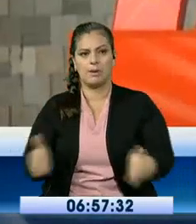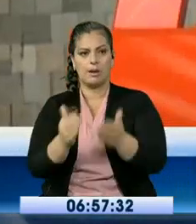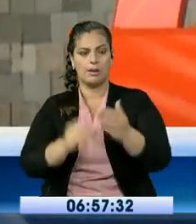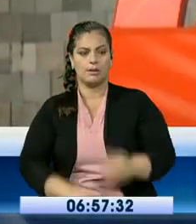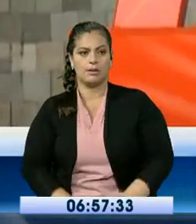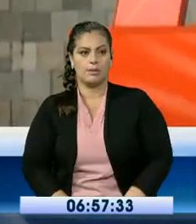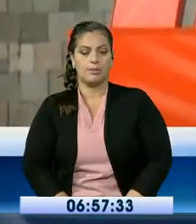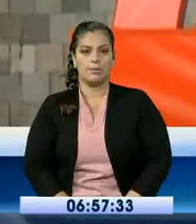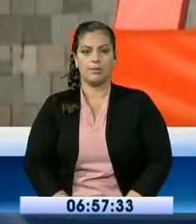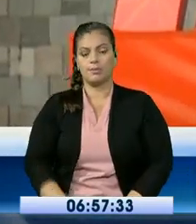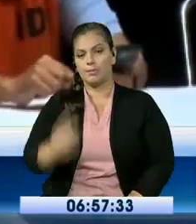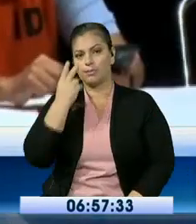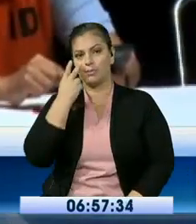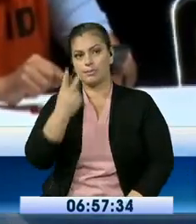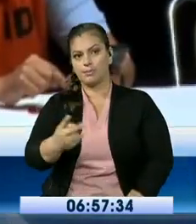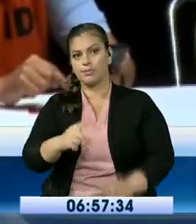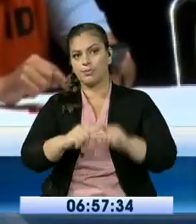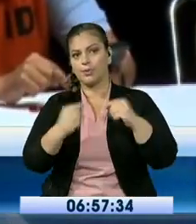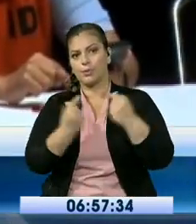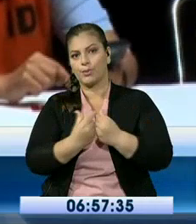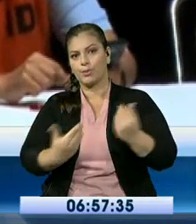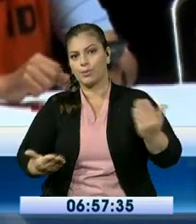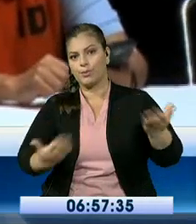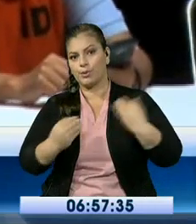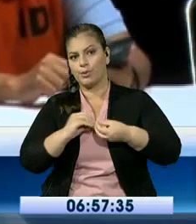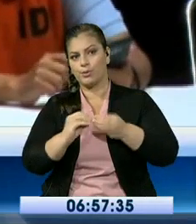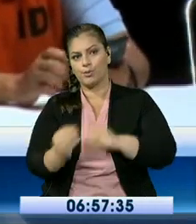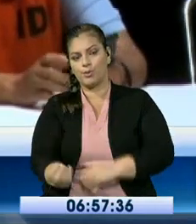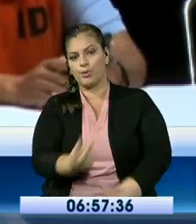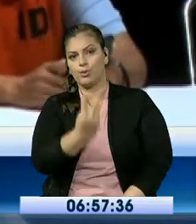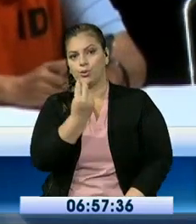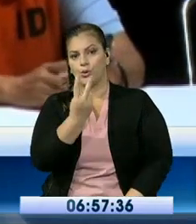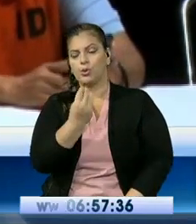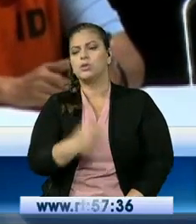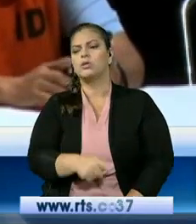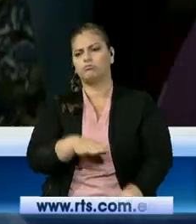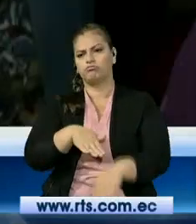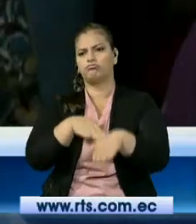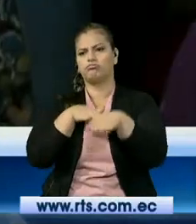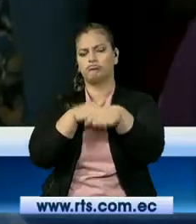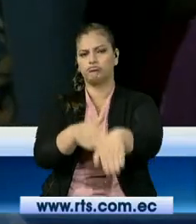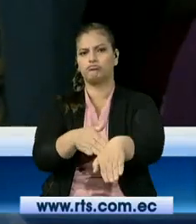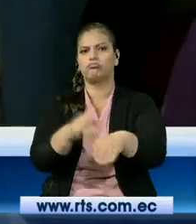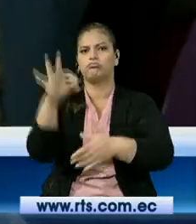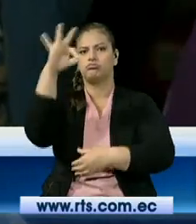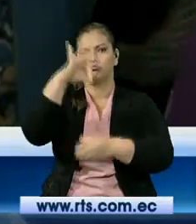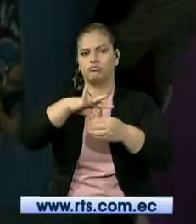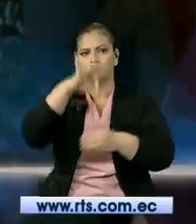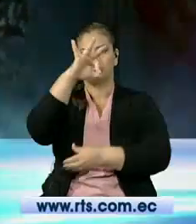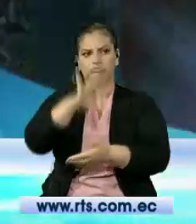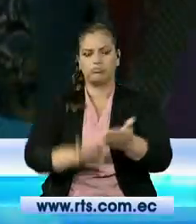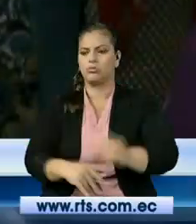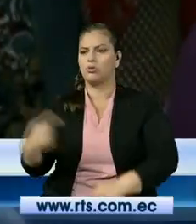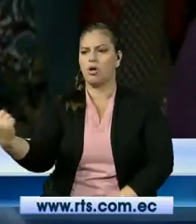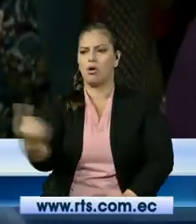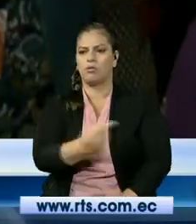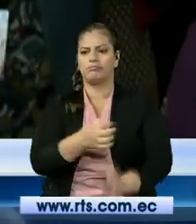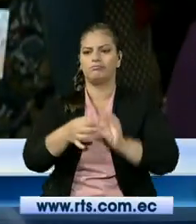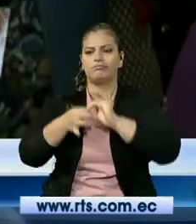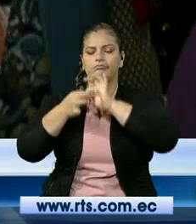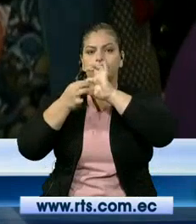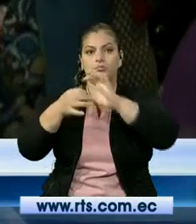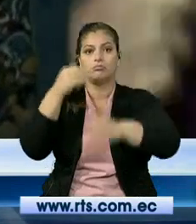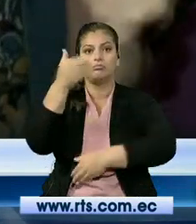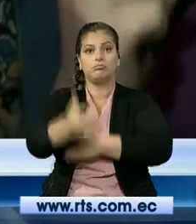Izquierda Democrática, quienes también mostraron su respaldo a la consulta. A trabajar juntos también para el proceso electoral,